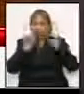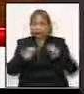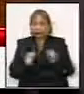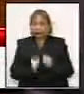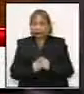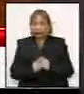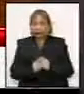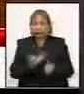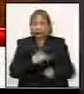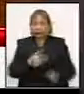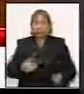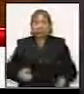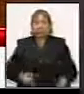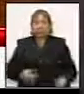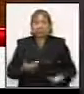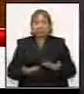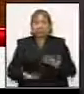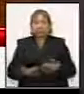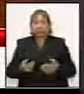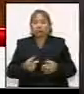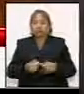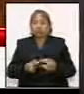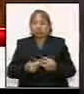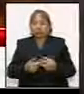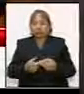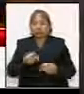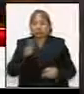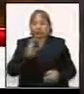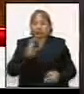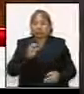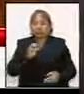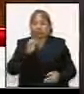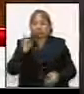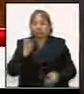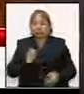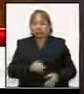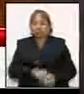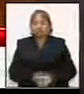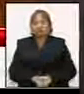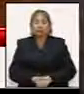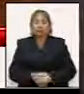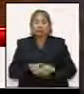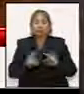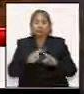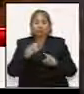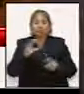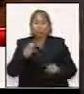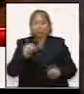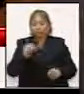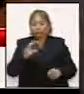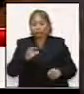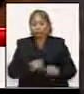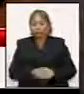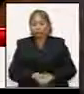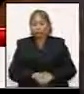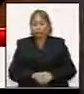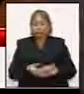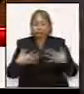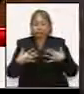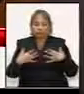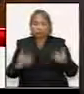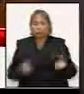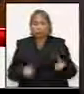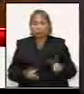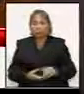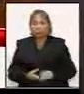acuerdo, Presidenta, y también, pues, inicialmente al 20% de los trabajadores profesionales de la salud técnico y auxiliares asistenciales de la salud, ya